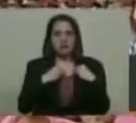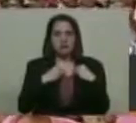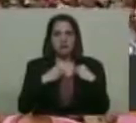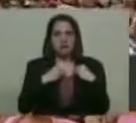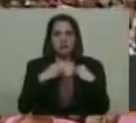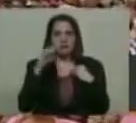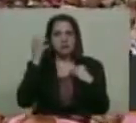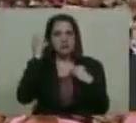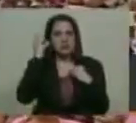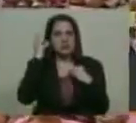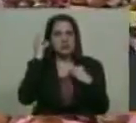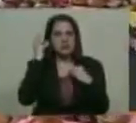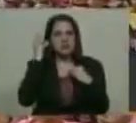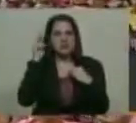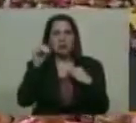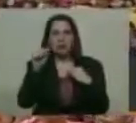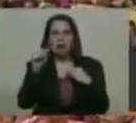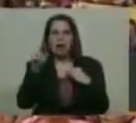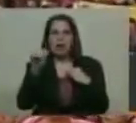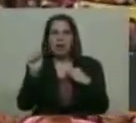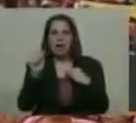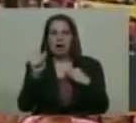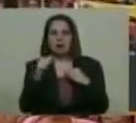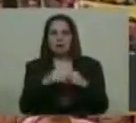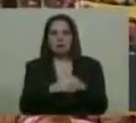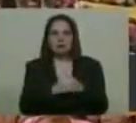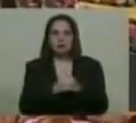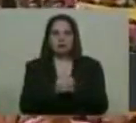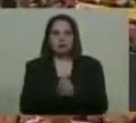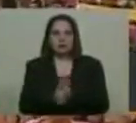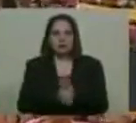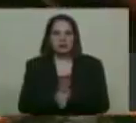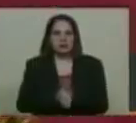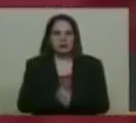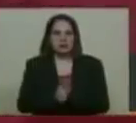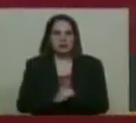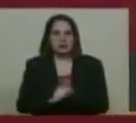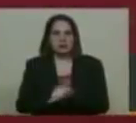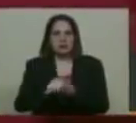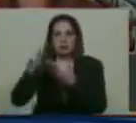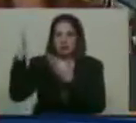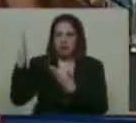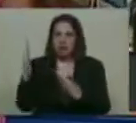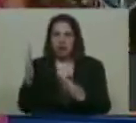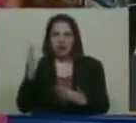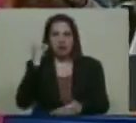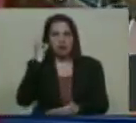María León, me comprometo, María. Ven acá, María.